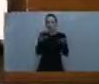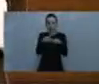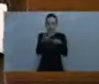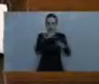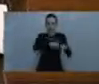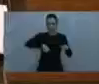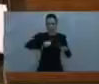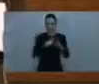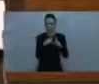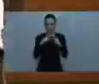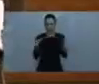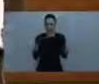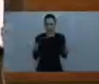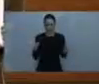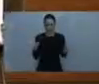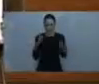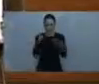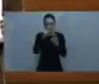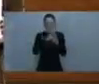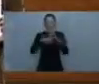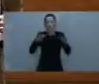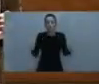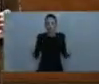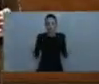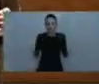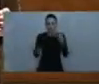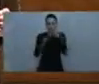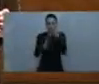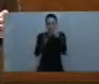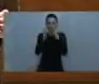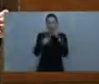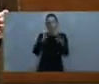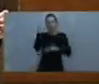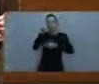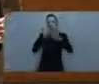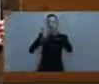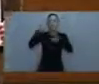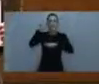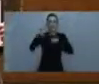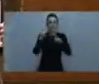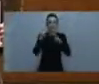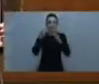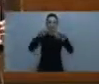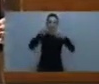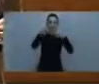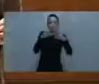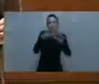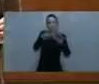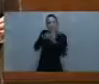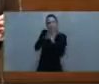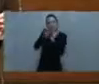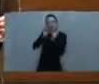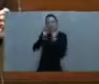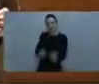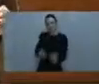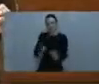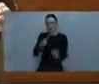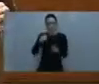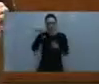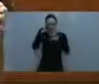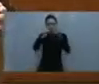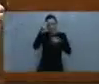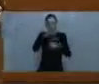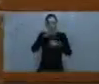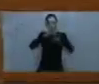Podemos Asturias? Y creo, señor presidente, que la transparencia es eso. Lo creo profunda y